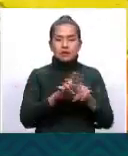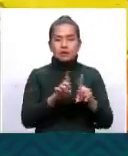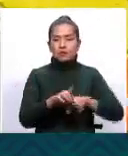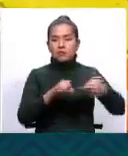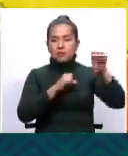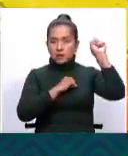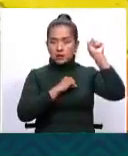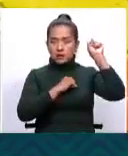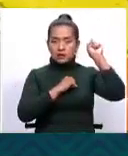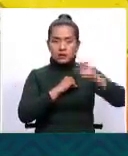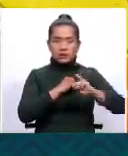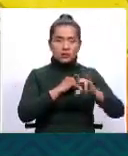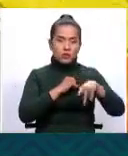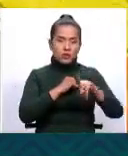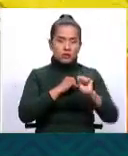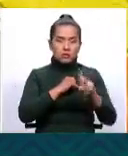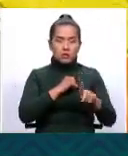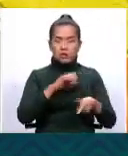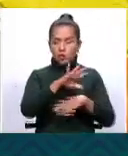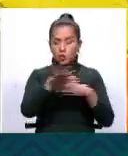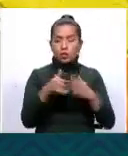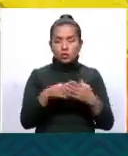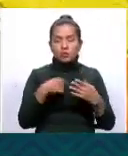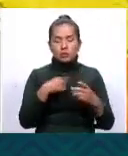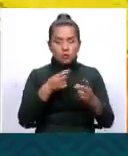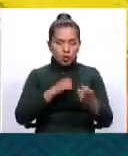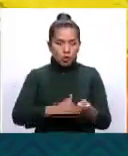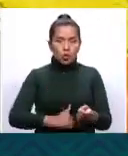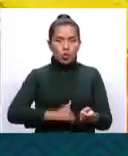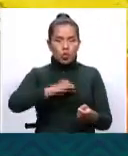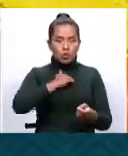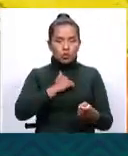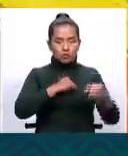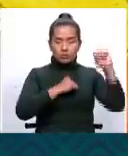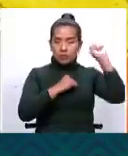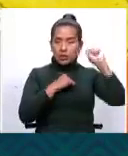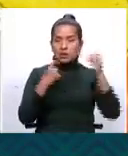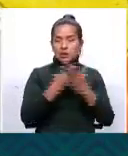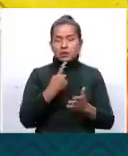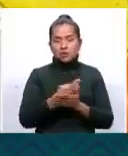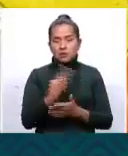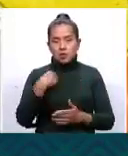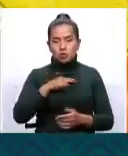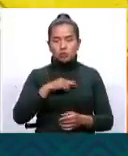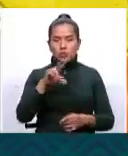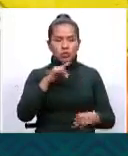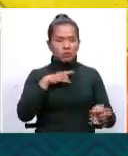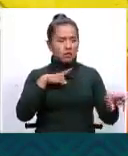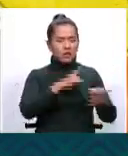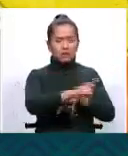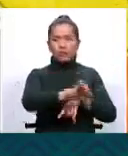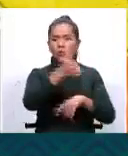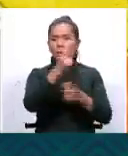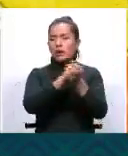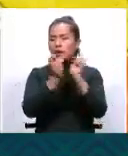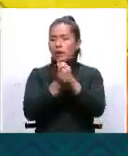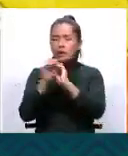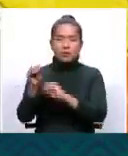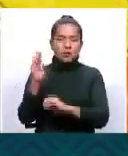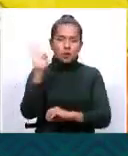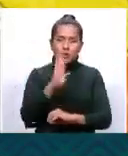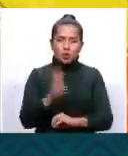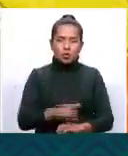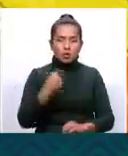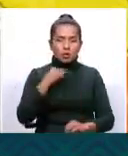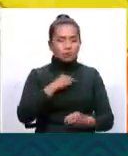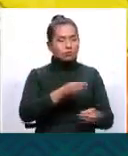Somos orgullosamente militantes del MASI-PCP, siempre lo vamos a decir, no traicionaremos nunca el mandato